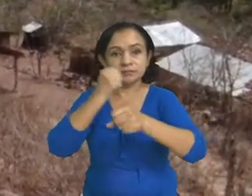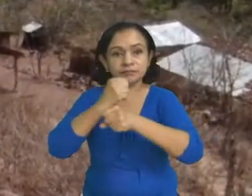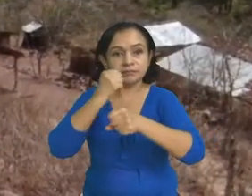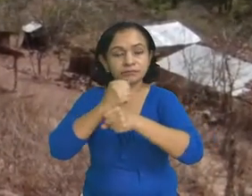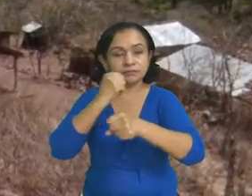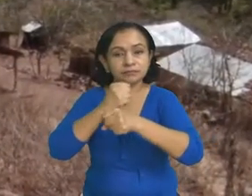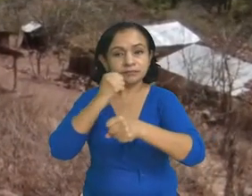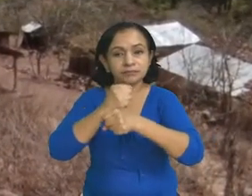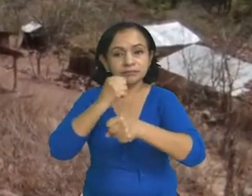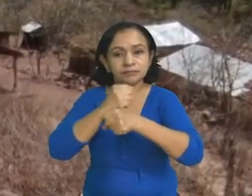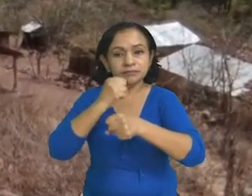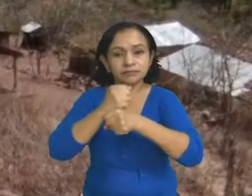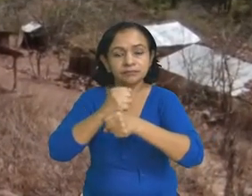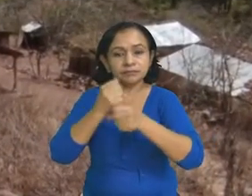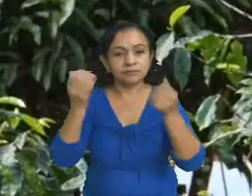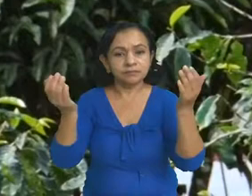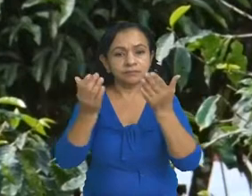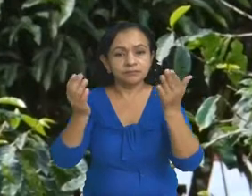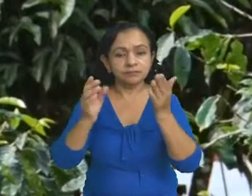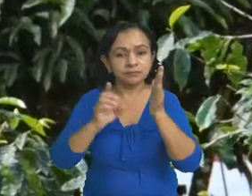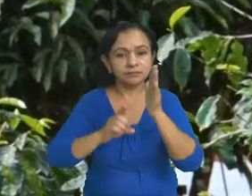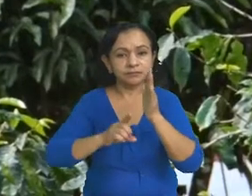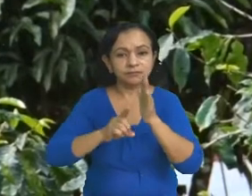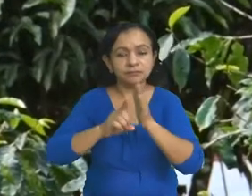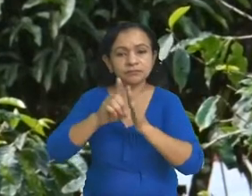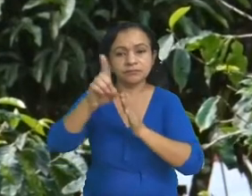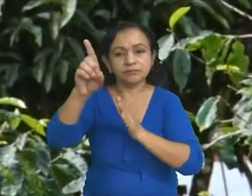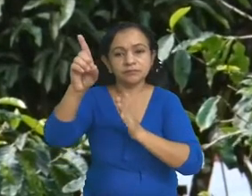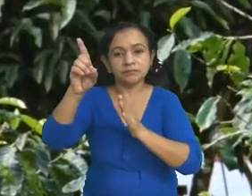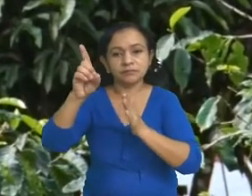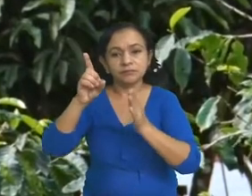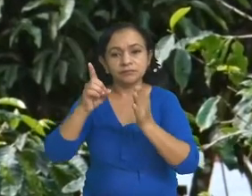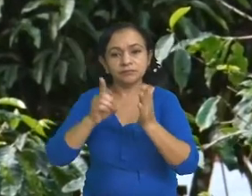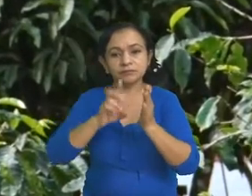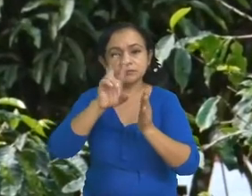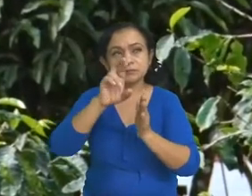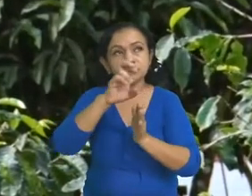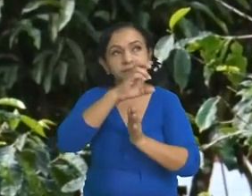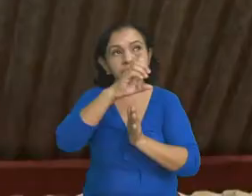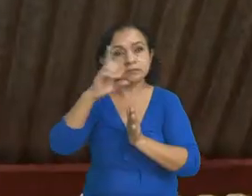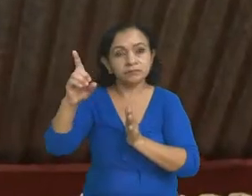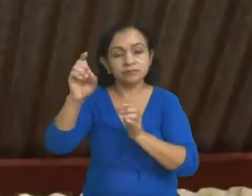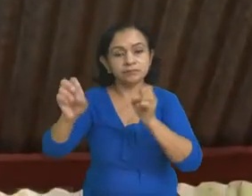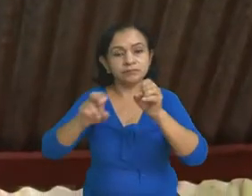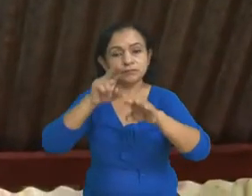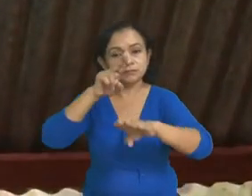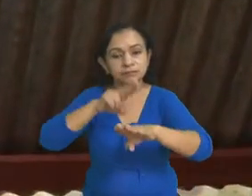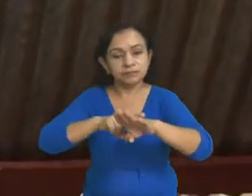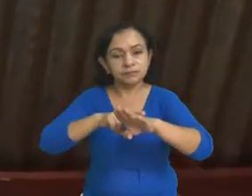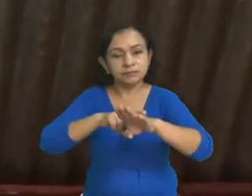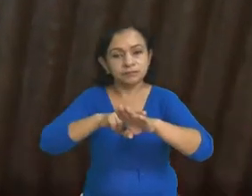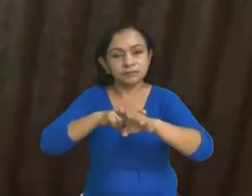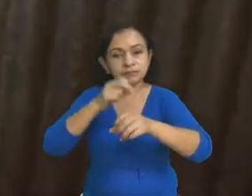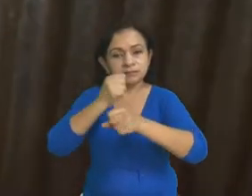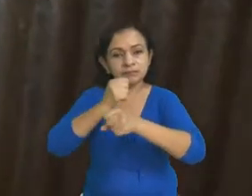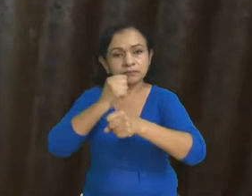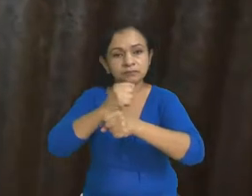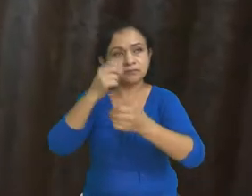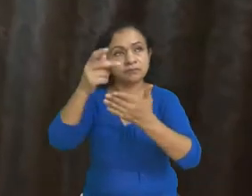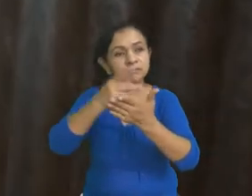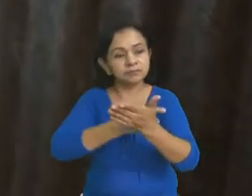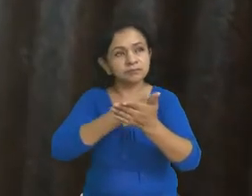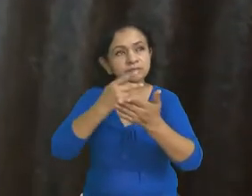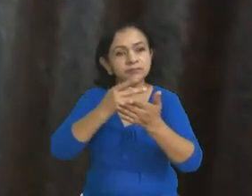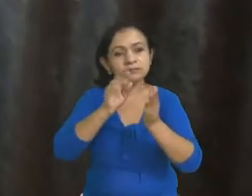¿no? ¿Cómo se ha avanzado dentro del fortalecimiento de la red de electrificación nacional a partir de la ejecución de proyectos?